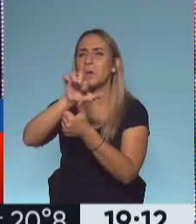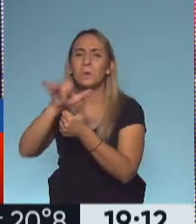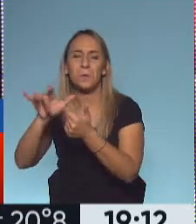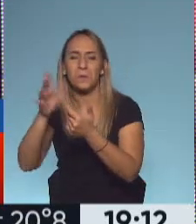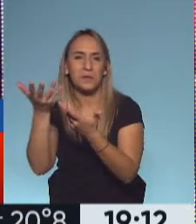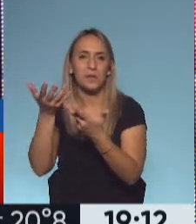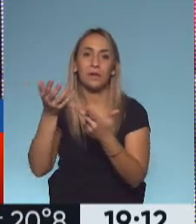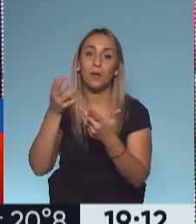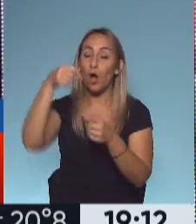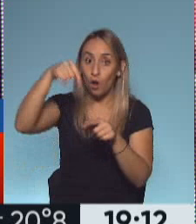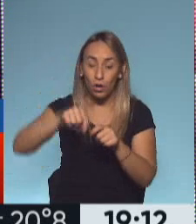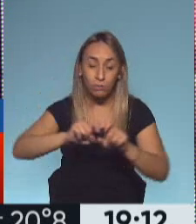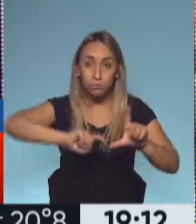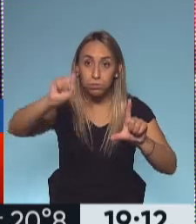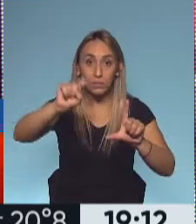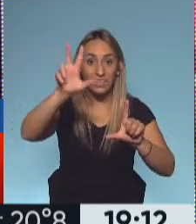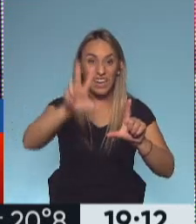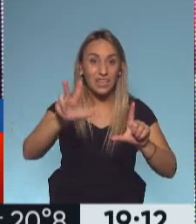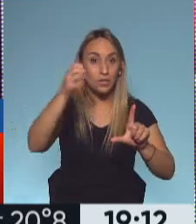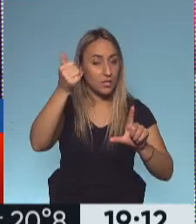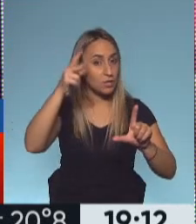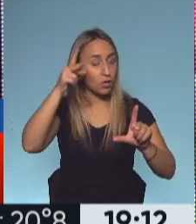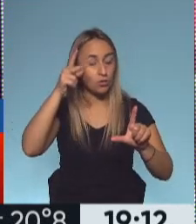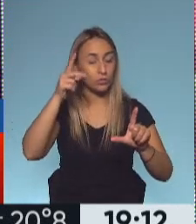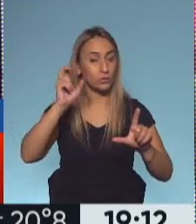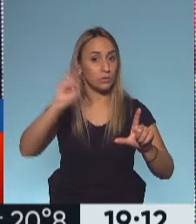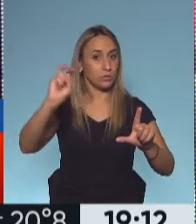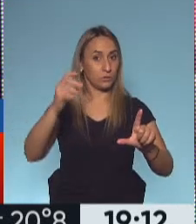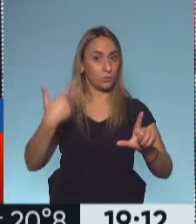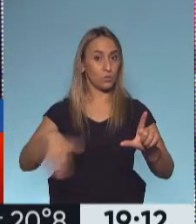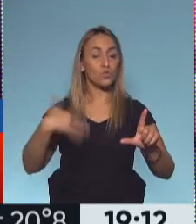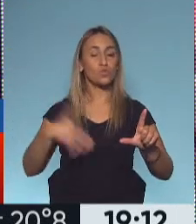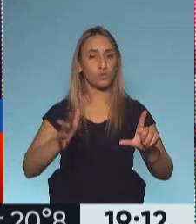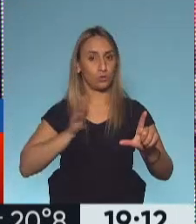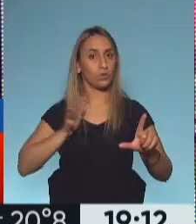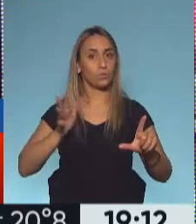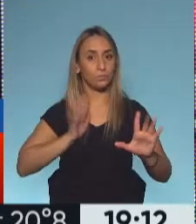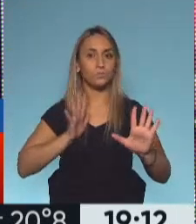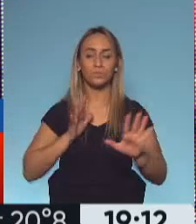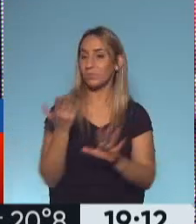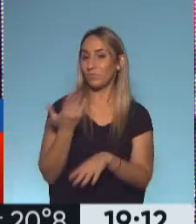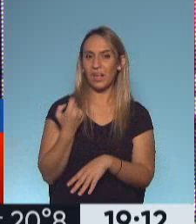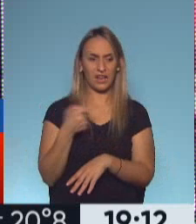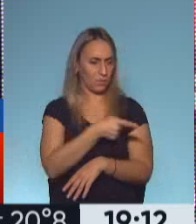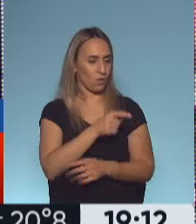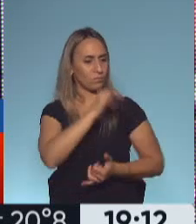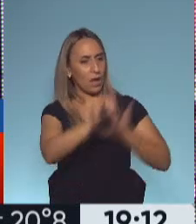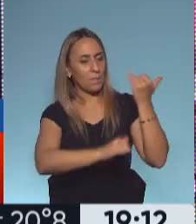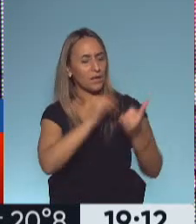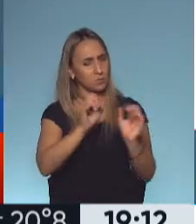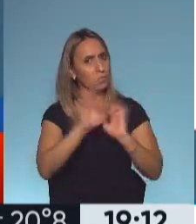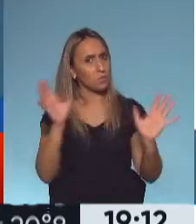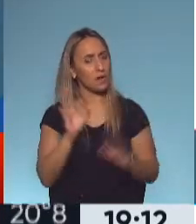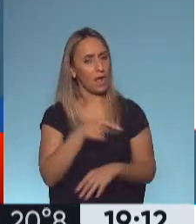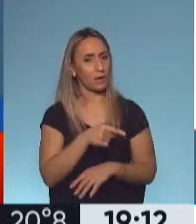hoy el número 368 hace ruido, y vos nos dabas recién una explicación que está bueno compartir al aire. Sí, son